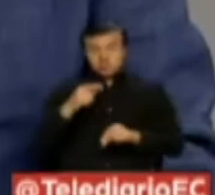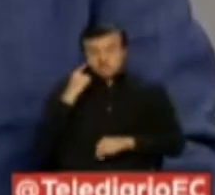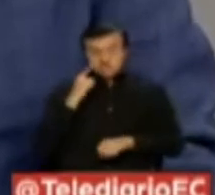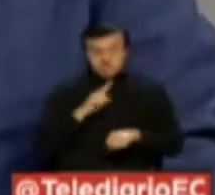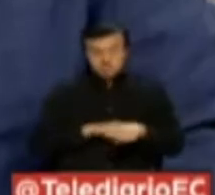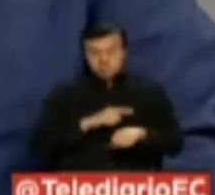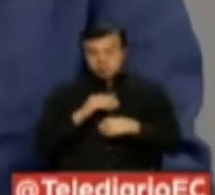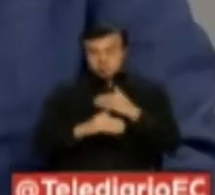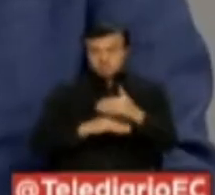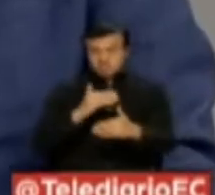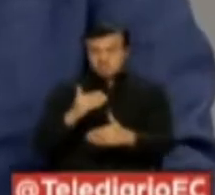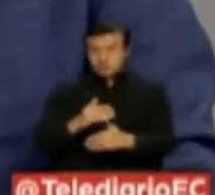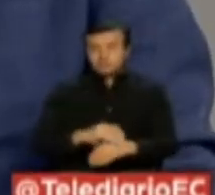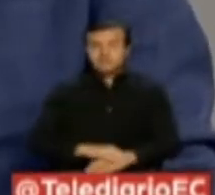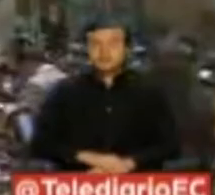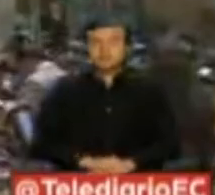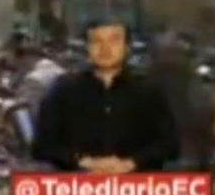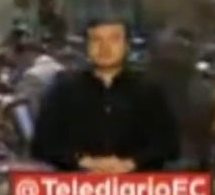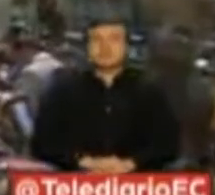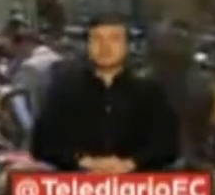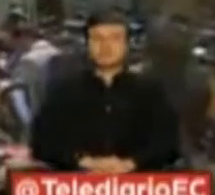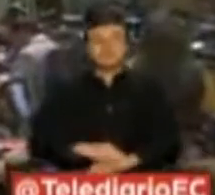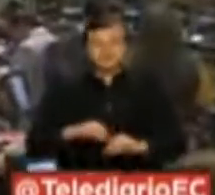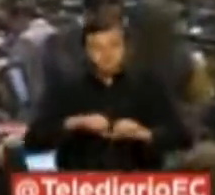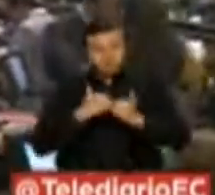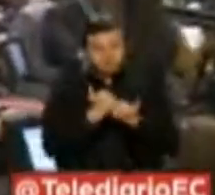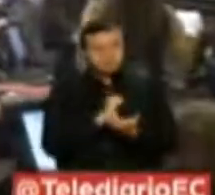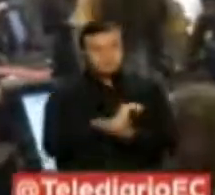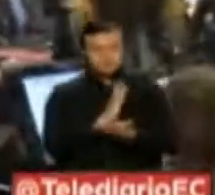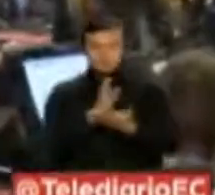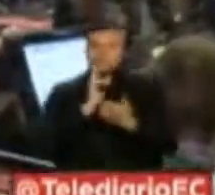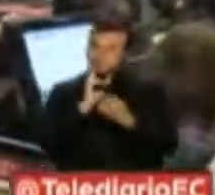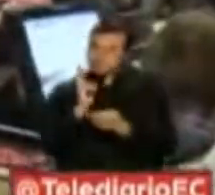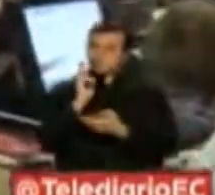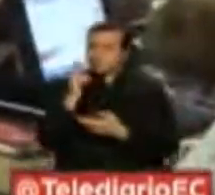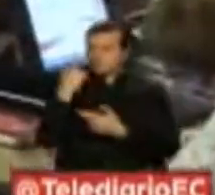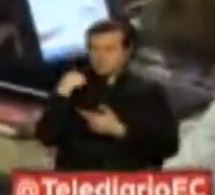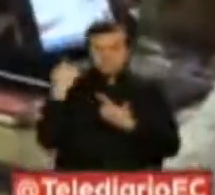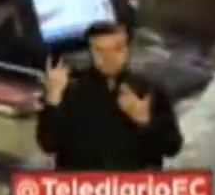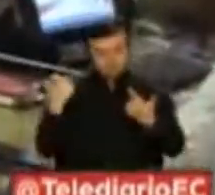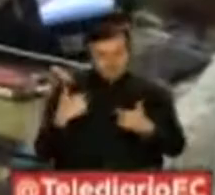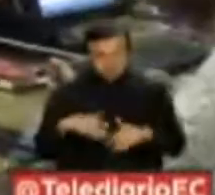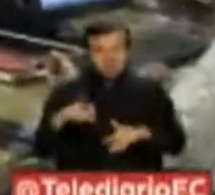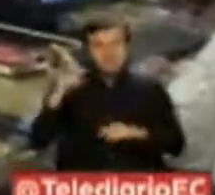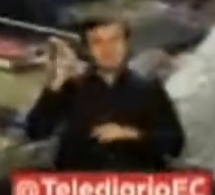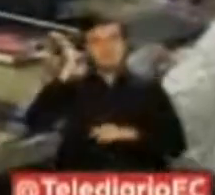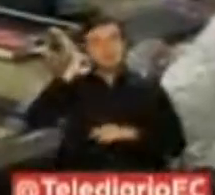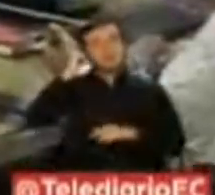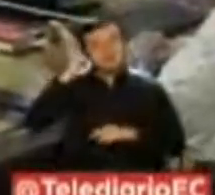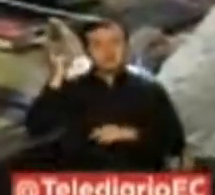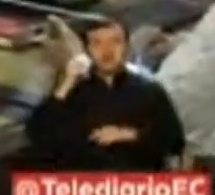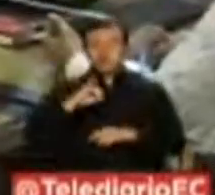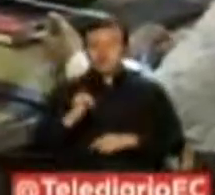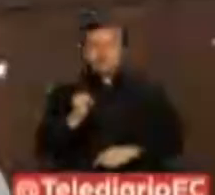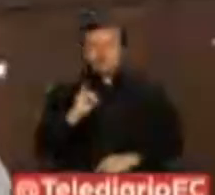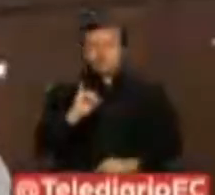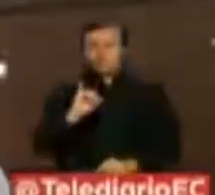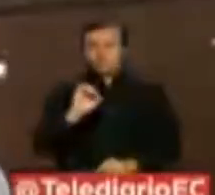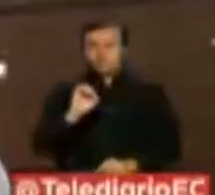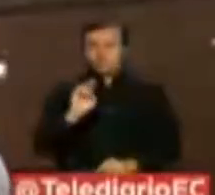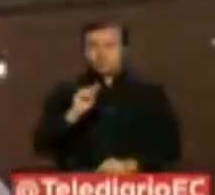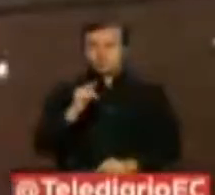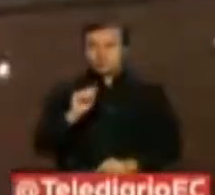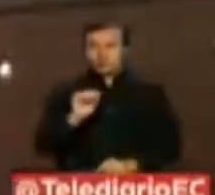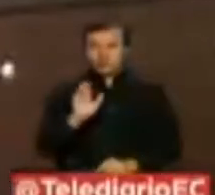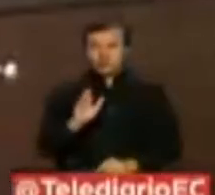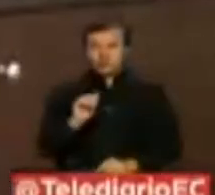tiempos procesales. El legislativo respondió conforme a su competencia, así lo considera el jurista Jorge Acosta. Ya le